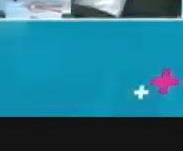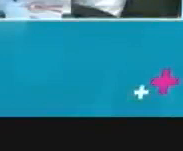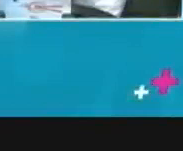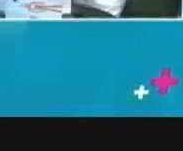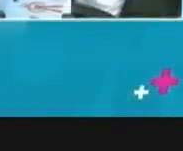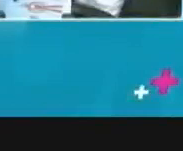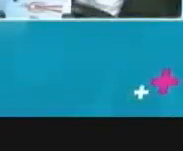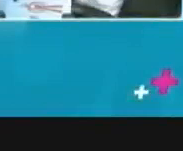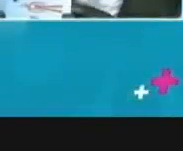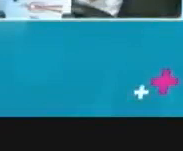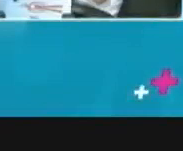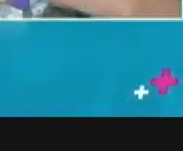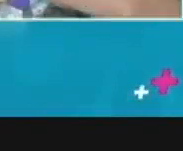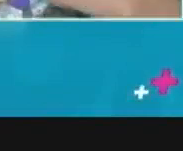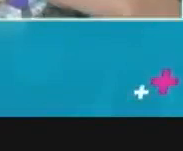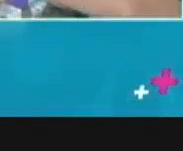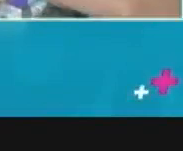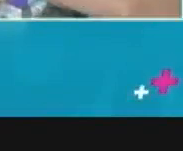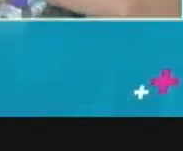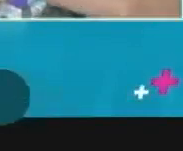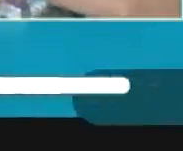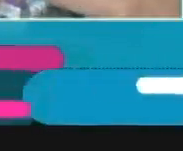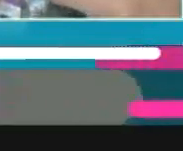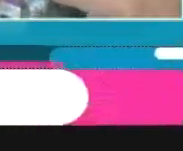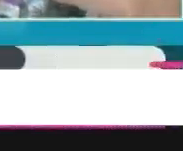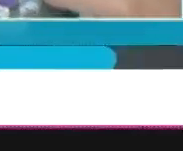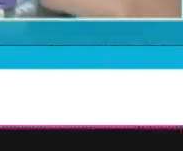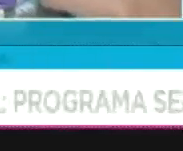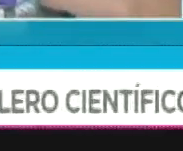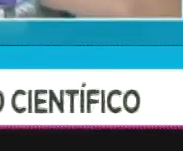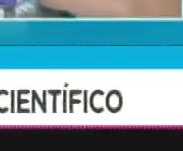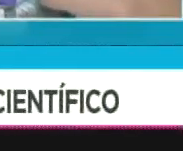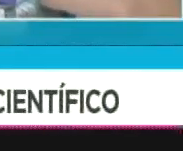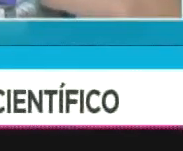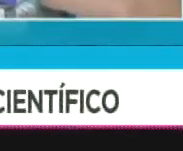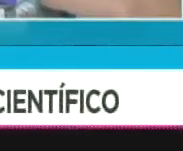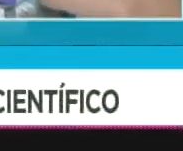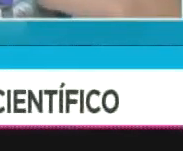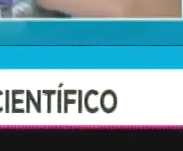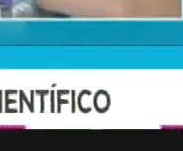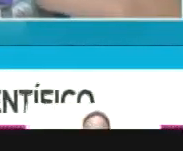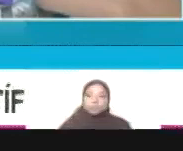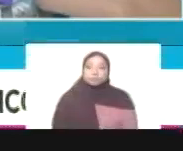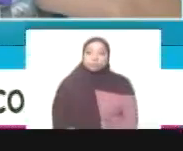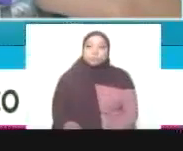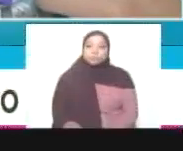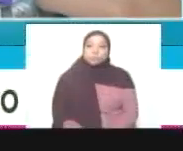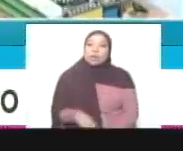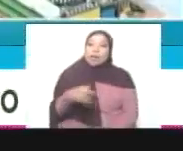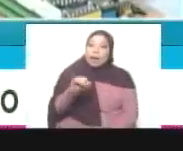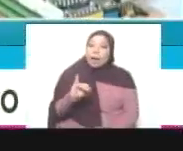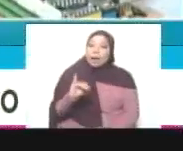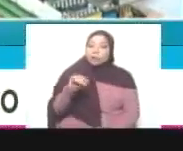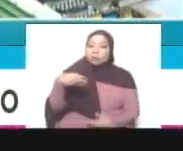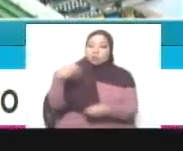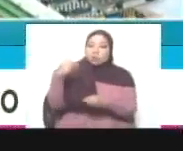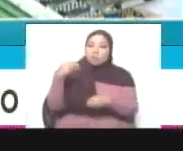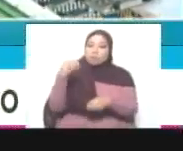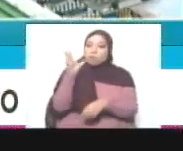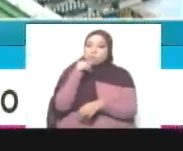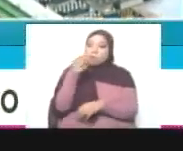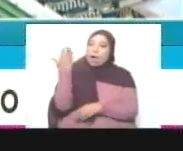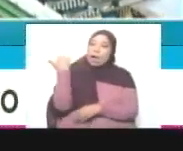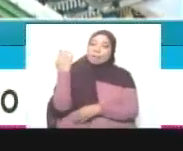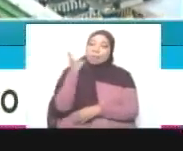crecida desde la Revolución Bolivariana, demuestra, bueno, nosotros, usted lo decía ahorita, nosotros no teníamos robot, ¿no? Usted